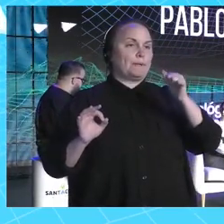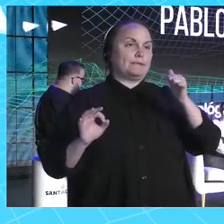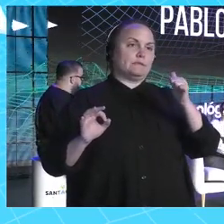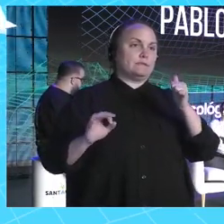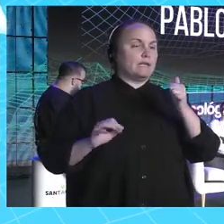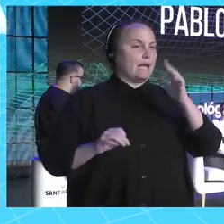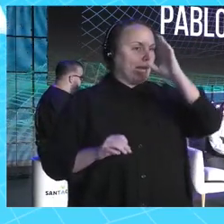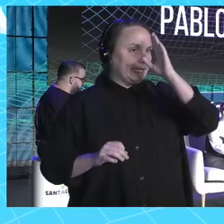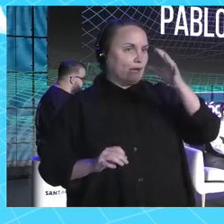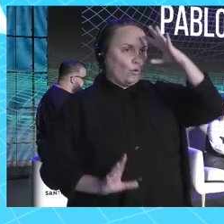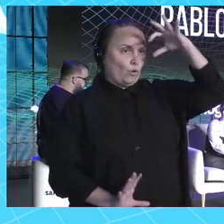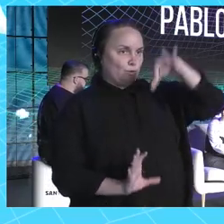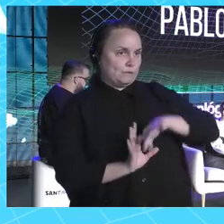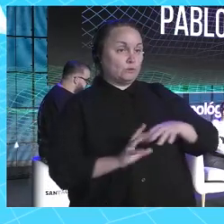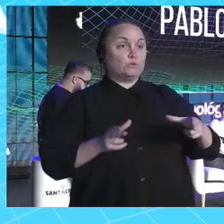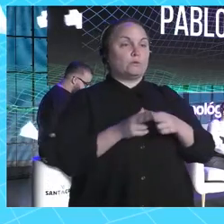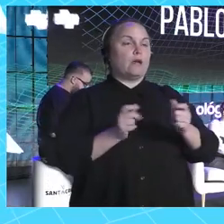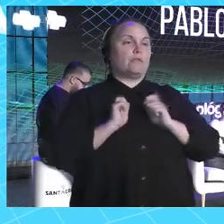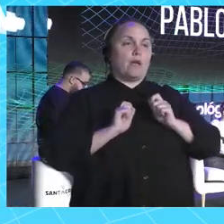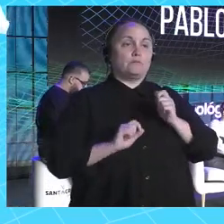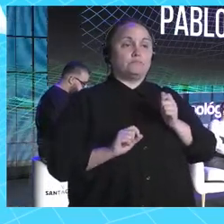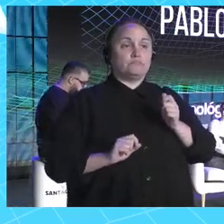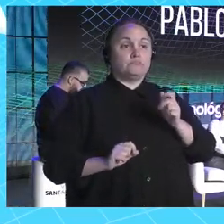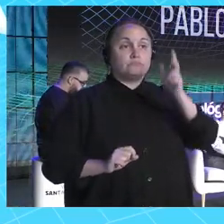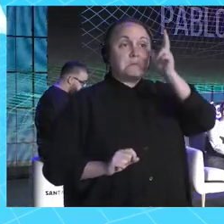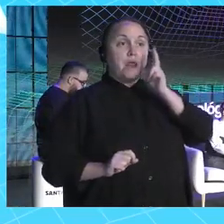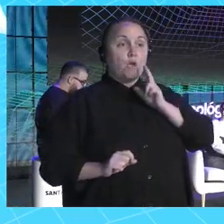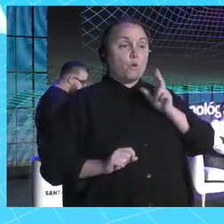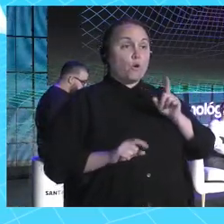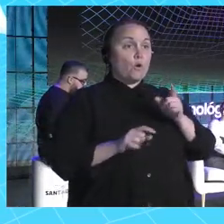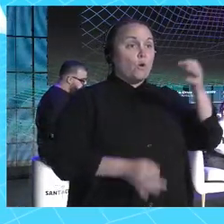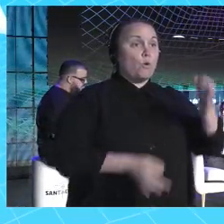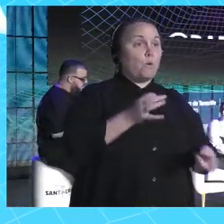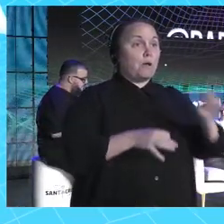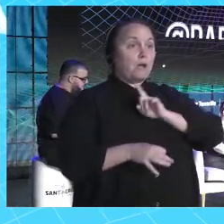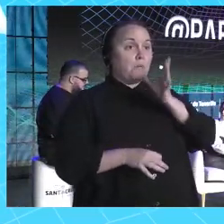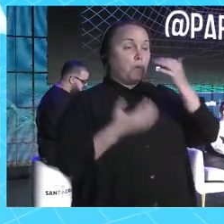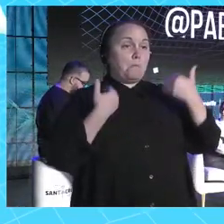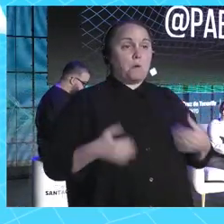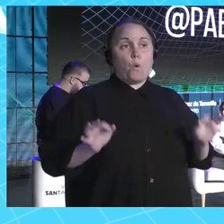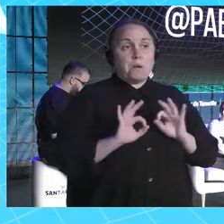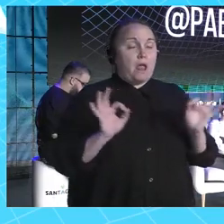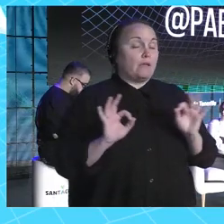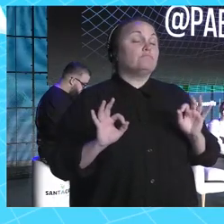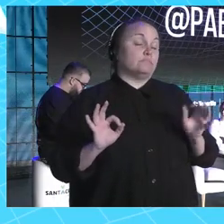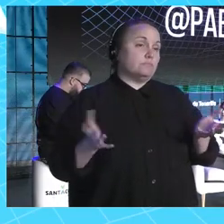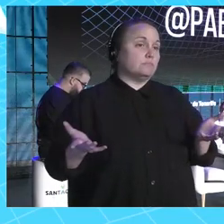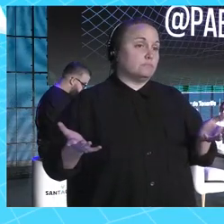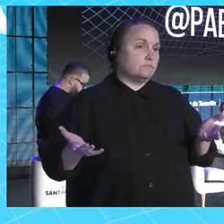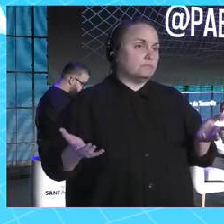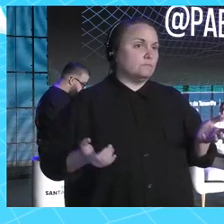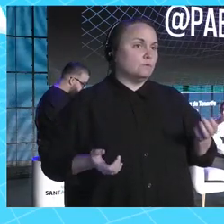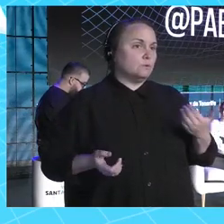heterosis en esta sociedad pues te da un privilegio que es que no te juzgan por tu físico ni por nada de eso Entonces yo en ese sentido